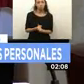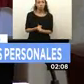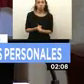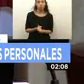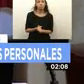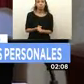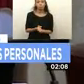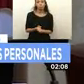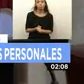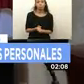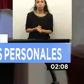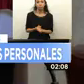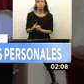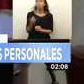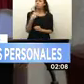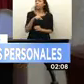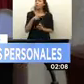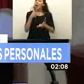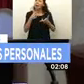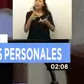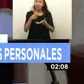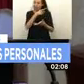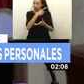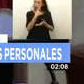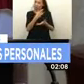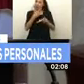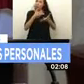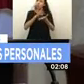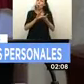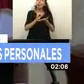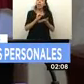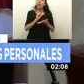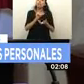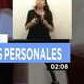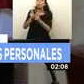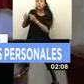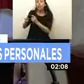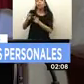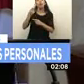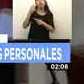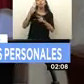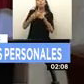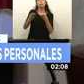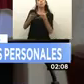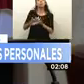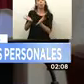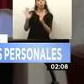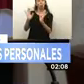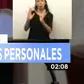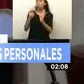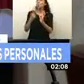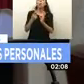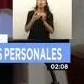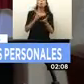de los subsidios que se dan a través de los servicios públicos habla de los subsidios a los servicios públicos como